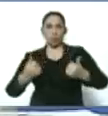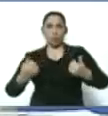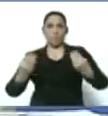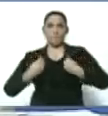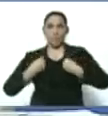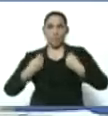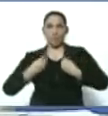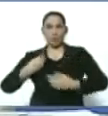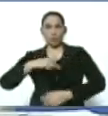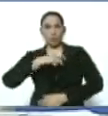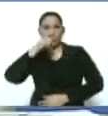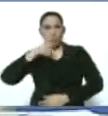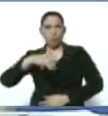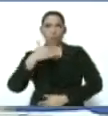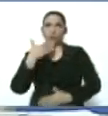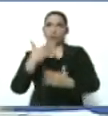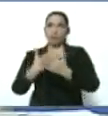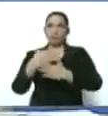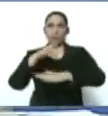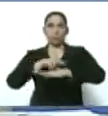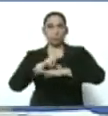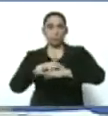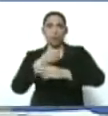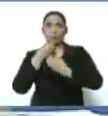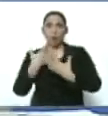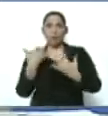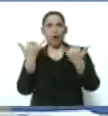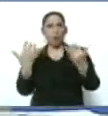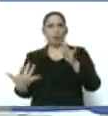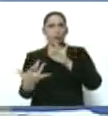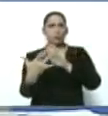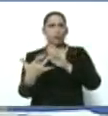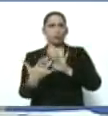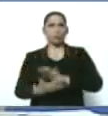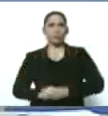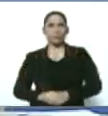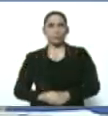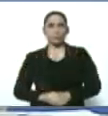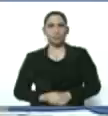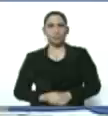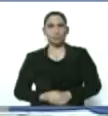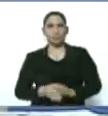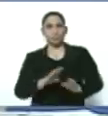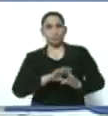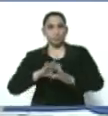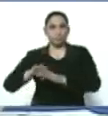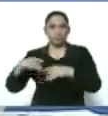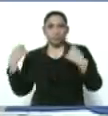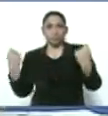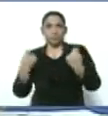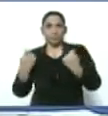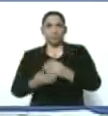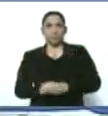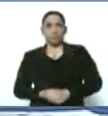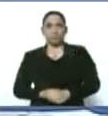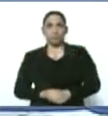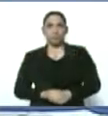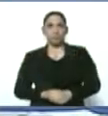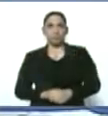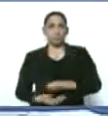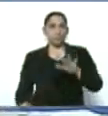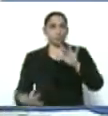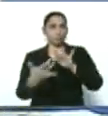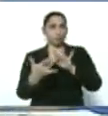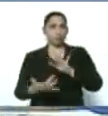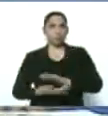para nuestro pueblo. Muchas gracias, doctora. Bueno, vámonos ahora a la otra parte de esta jornada. Voy a darle el pase a